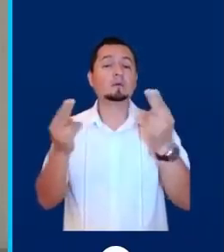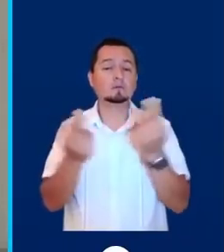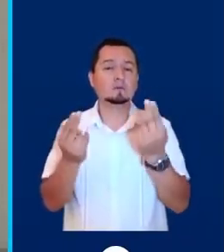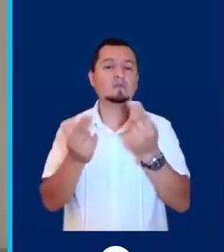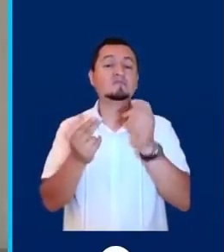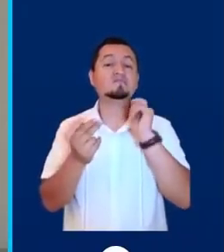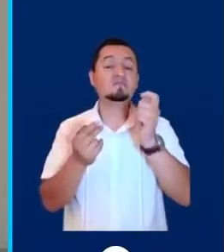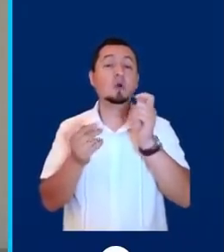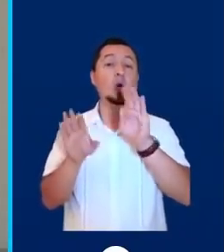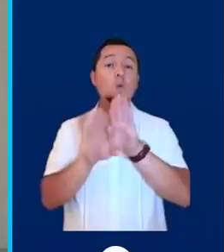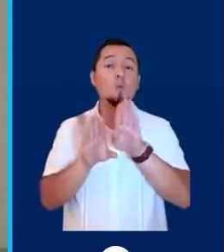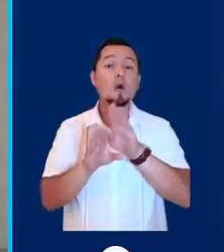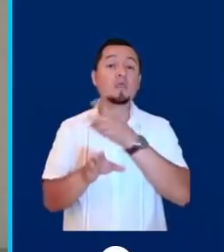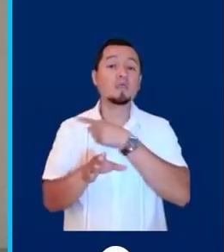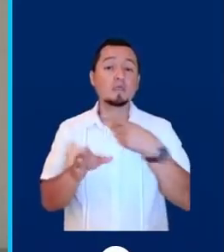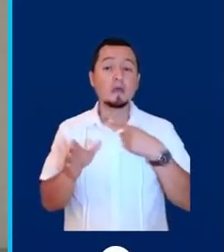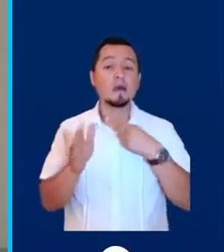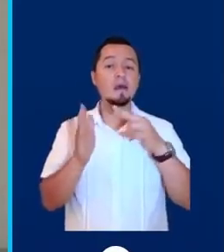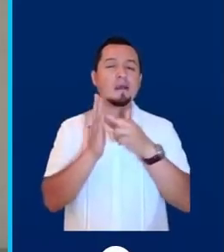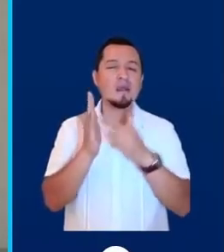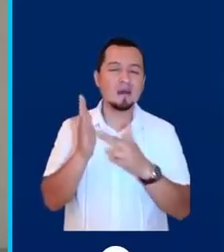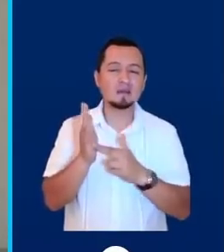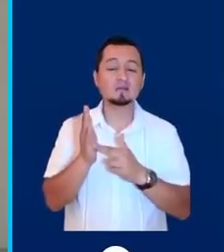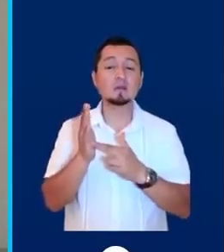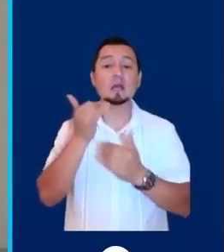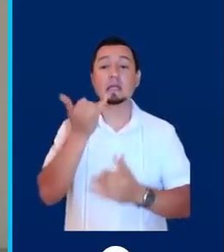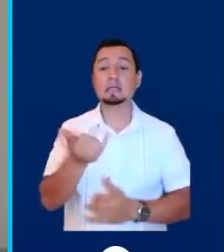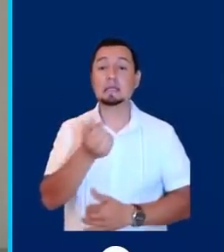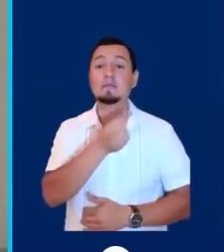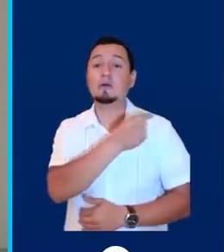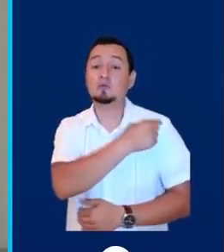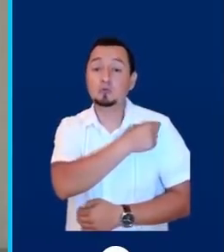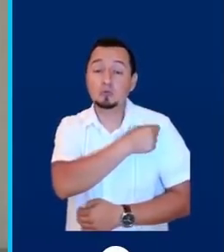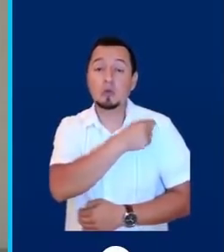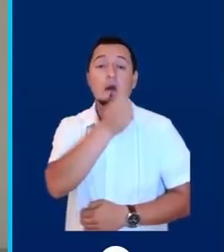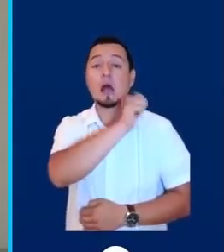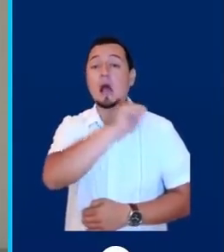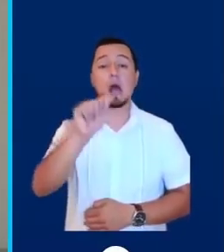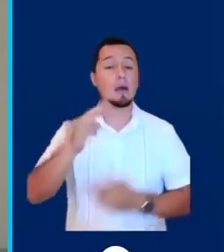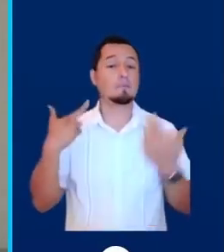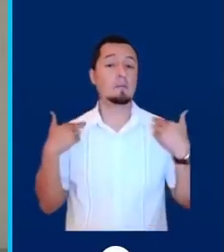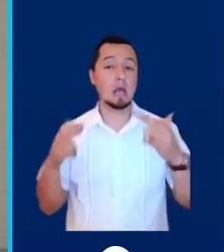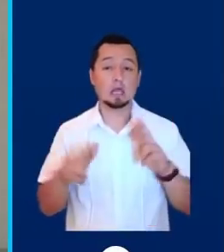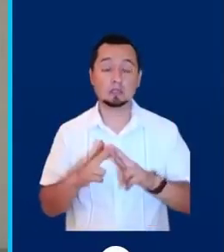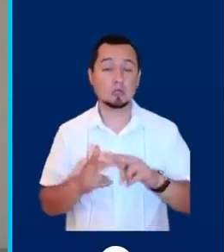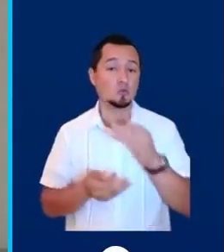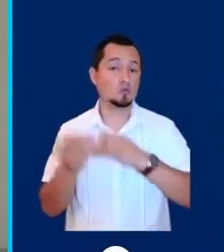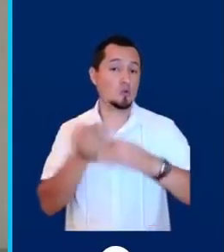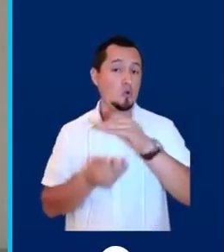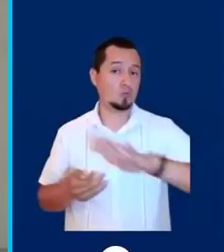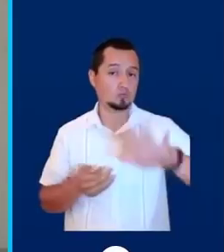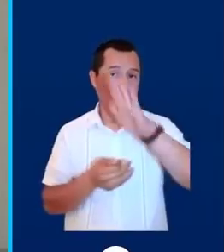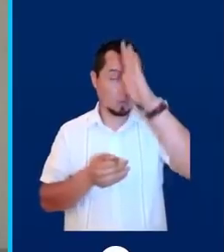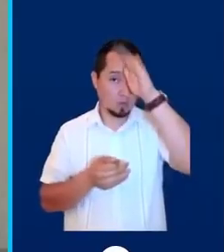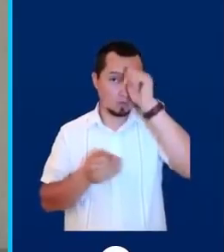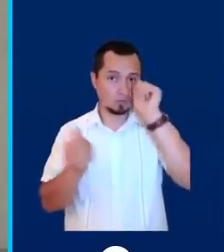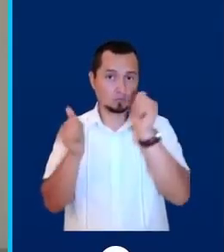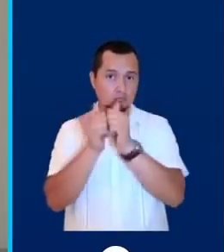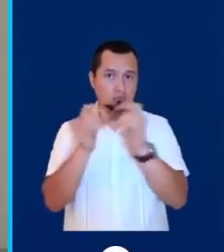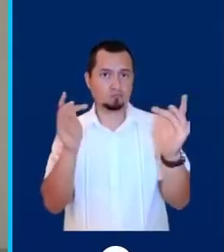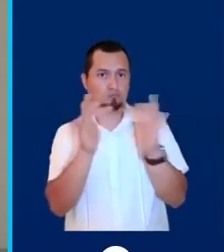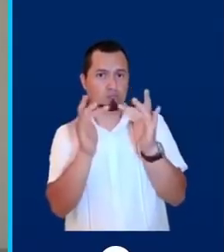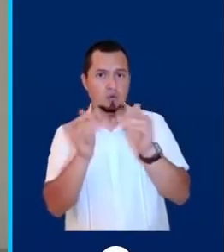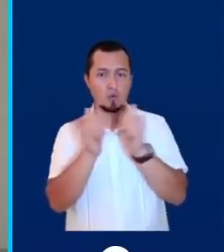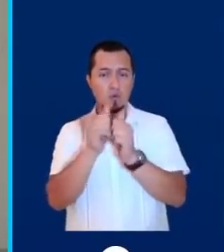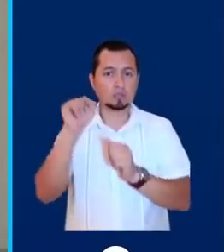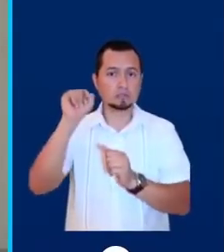los siguientes pasos: el proceso de vacunación de maestras y maestros en Jalisco. Ese fue el acuerdo que tomamos tanto con Arnoldo